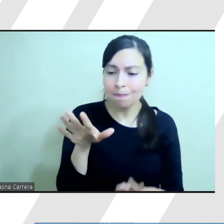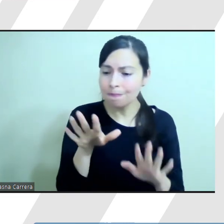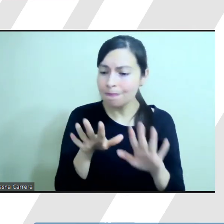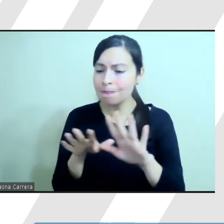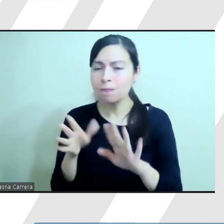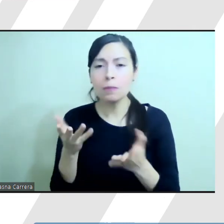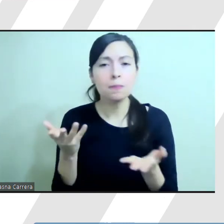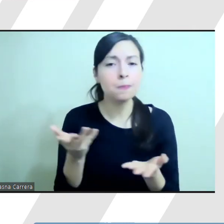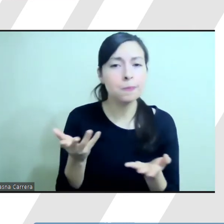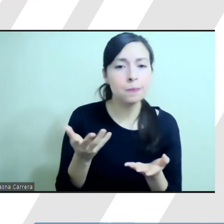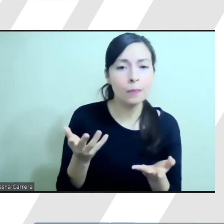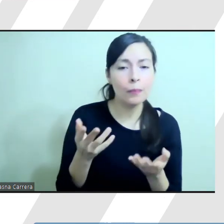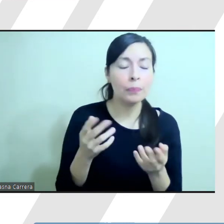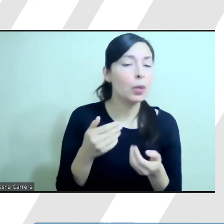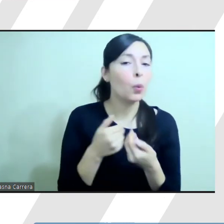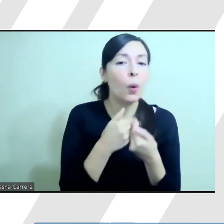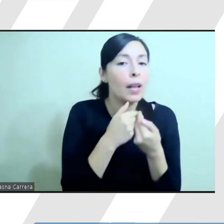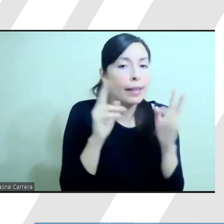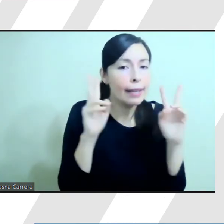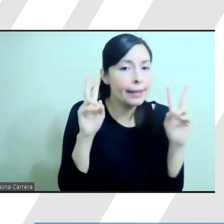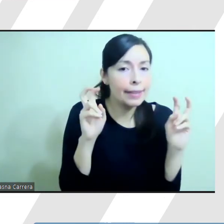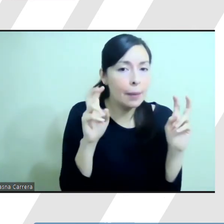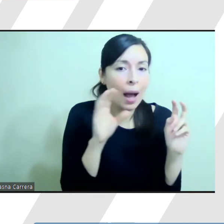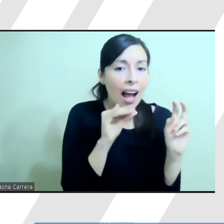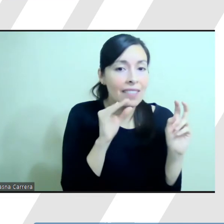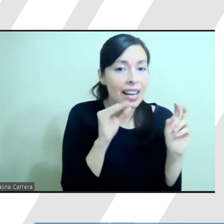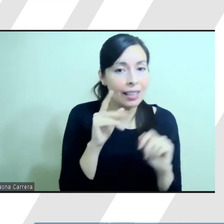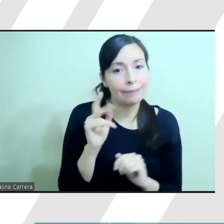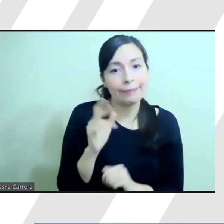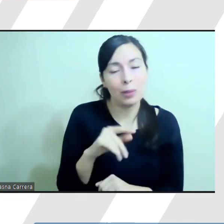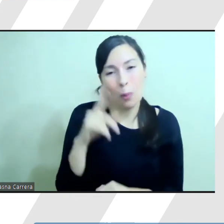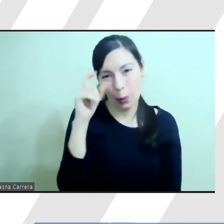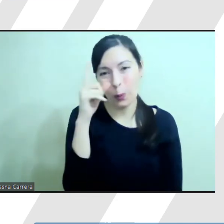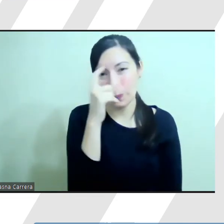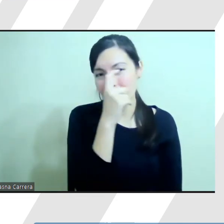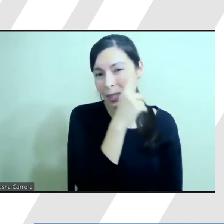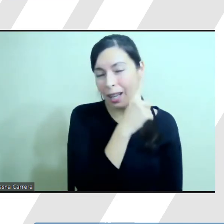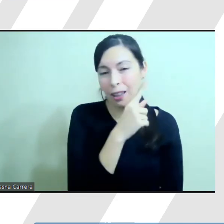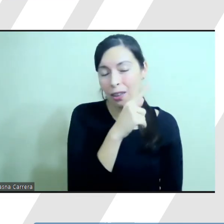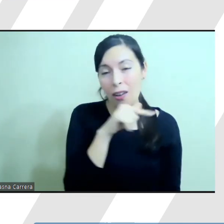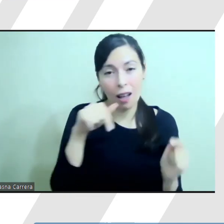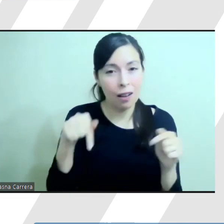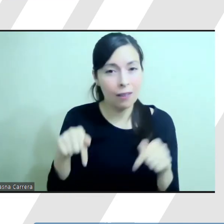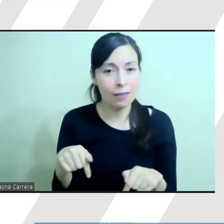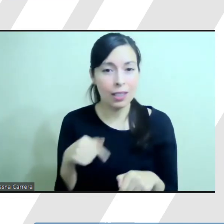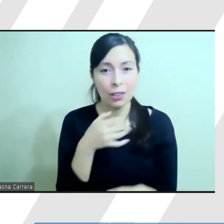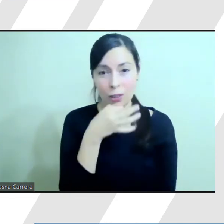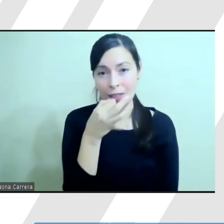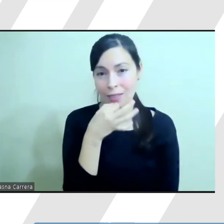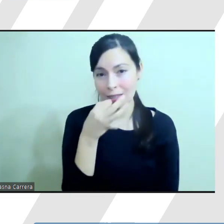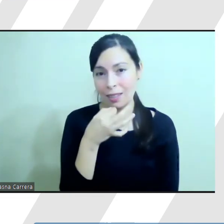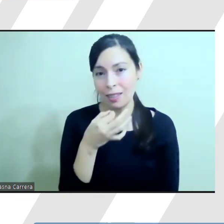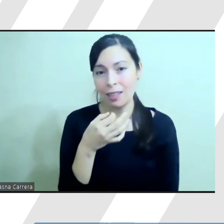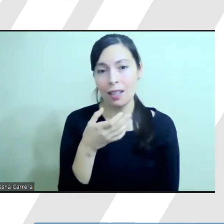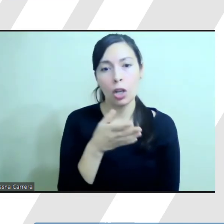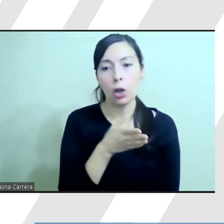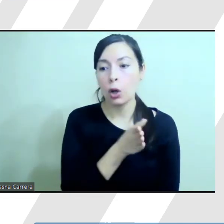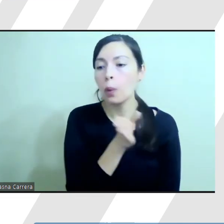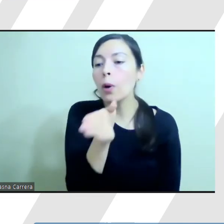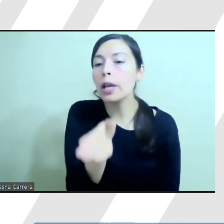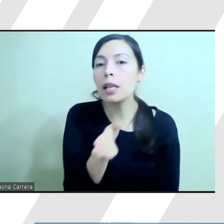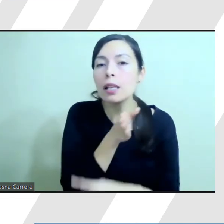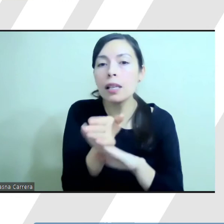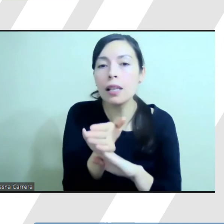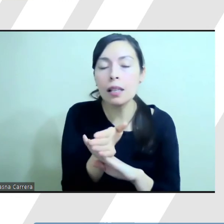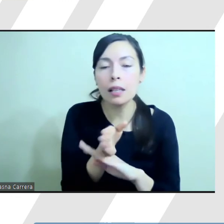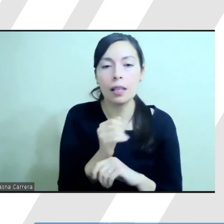a cualquiera que hable del tema se lo pone en una posición un poquito complicada. Si yo ahora, por ejemplo, les empiezo a decir exactamente cómo llegar, o empezamos a